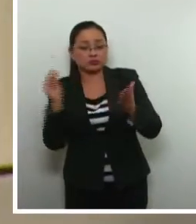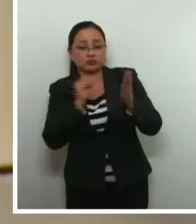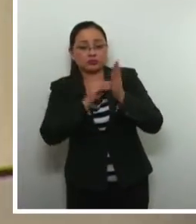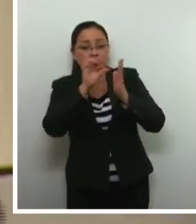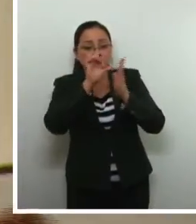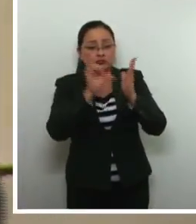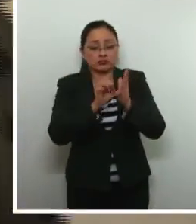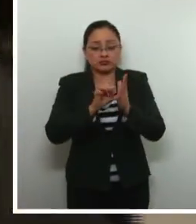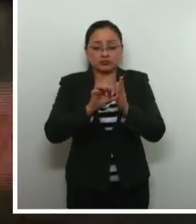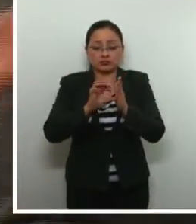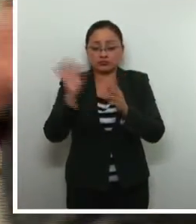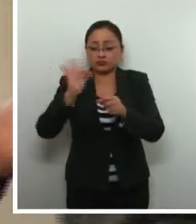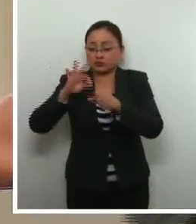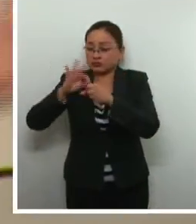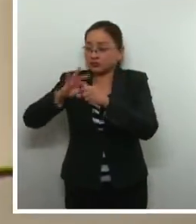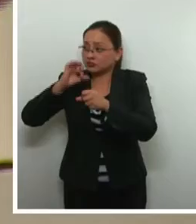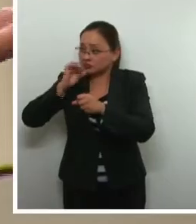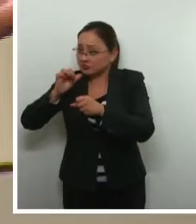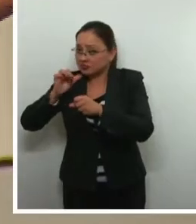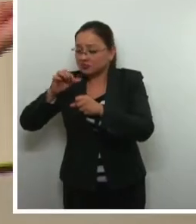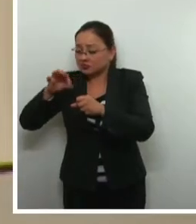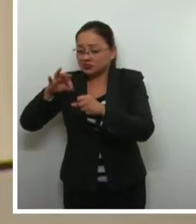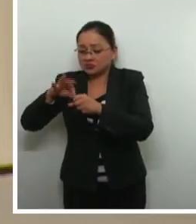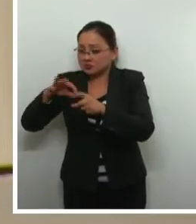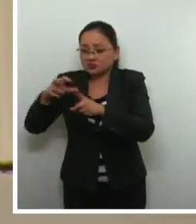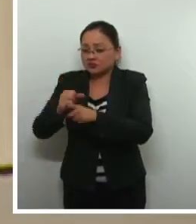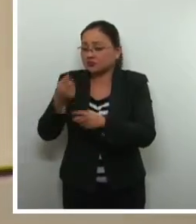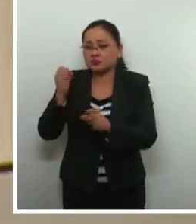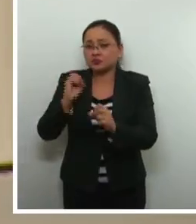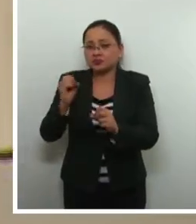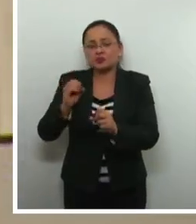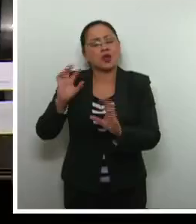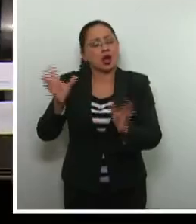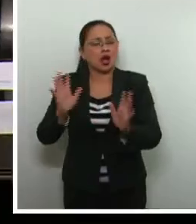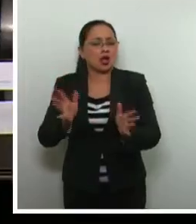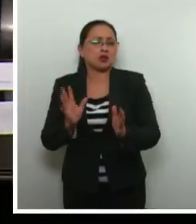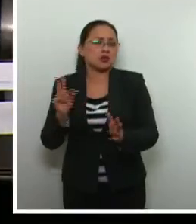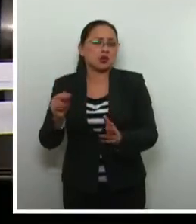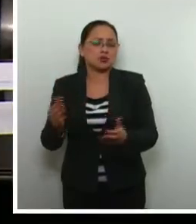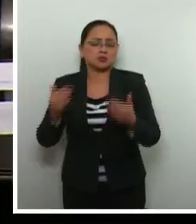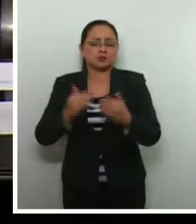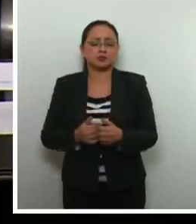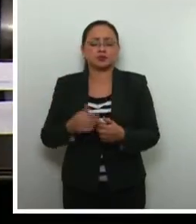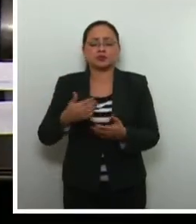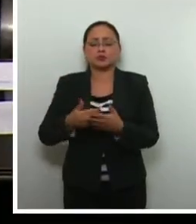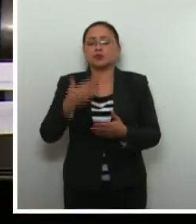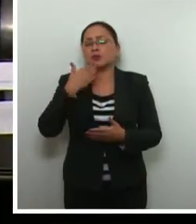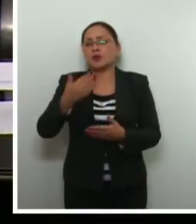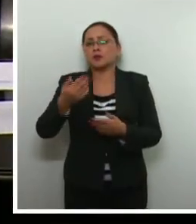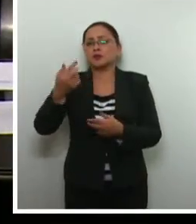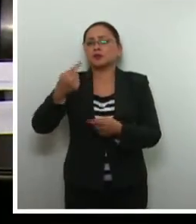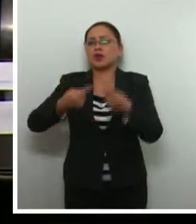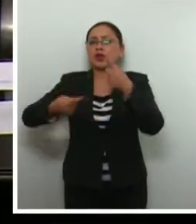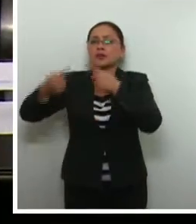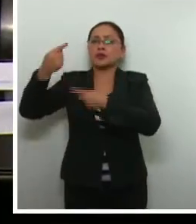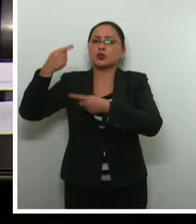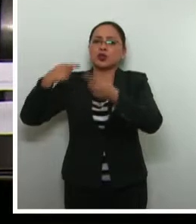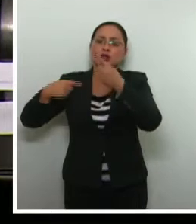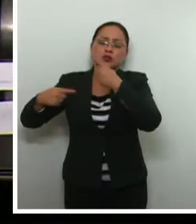no, no. Y ya, esa es mi opinión. Muy bien, recapitulando, a ver si